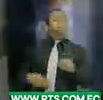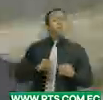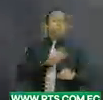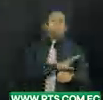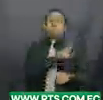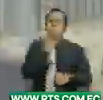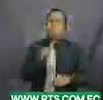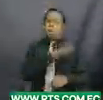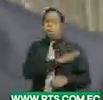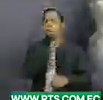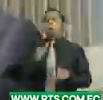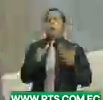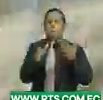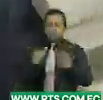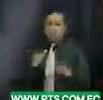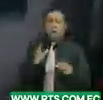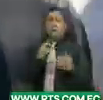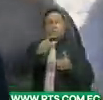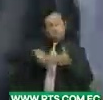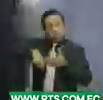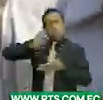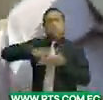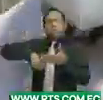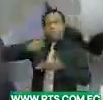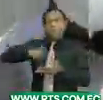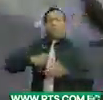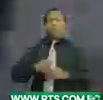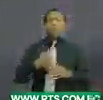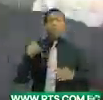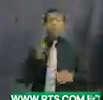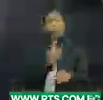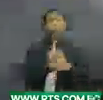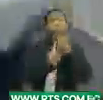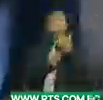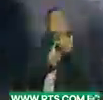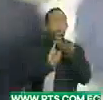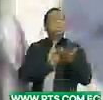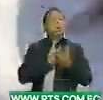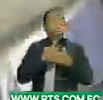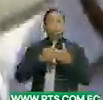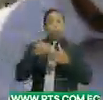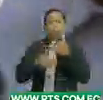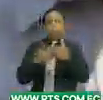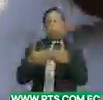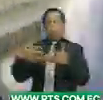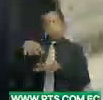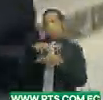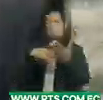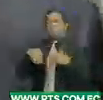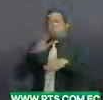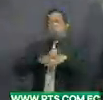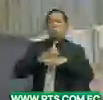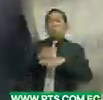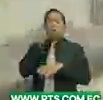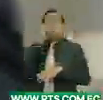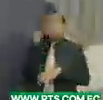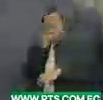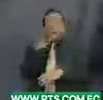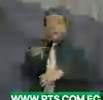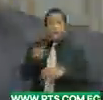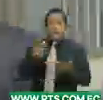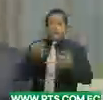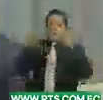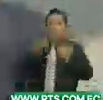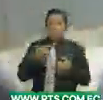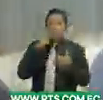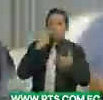no. Vamos a demostrar que es un proceso sin pies ni cabeza. La fiscalía no tiene ningún elemento.